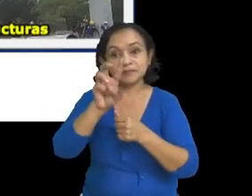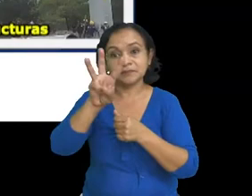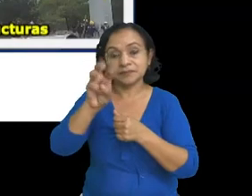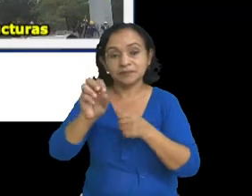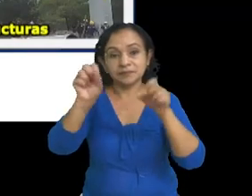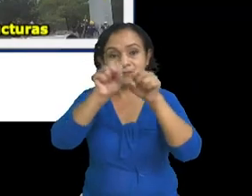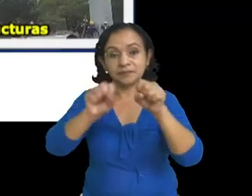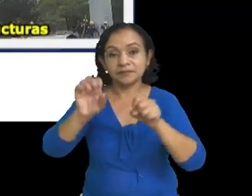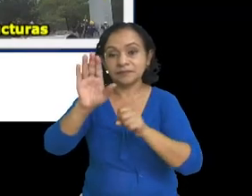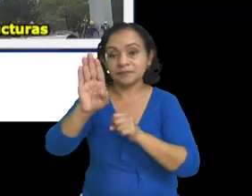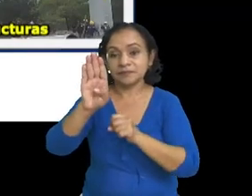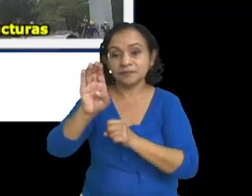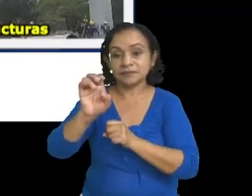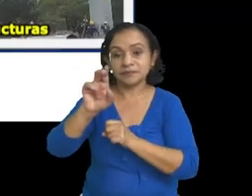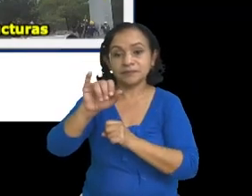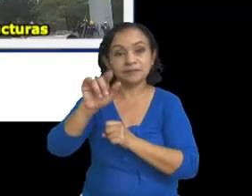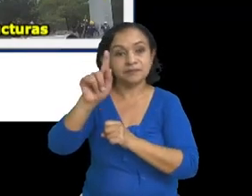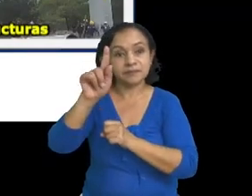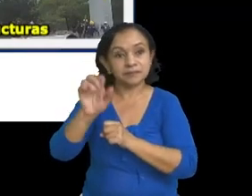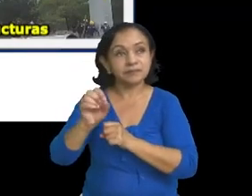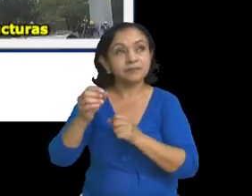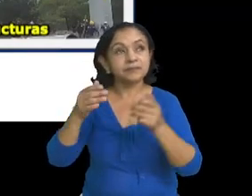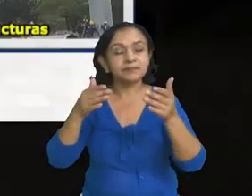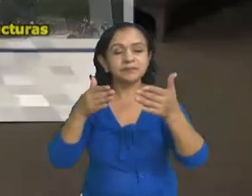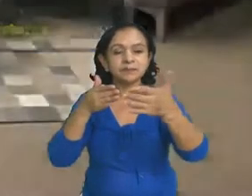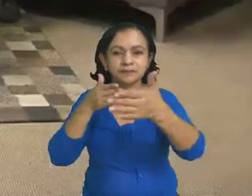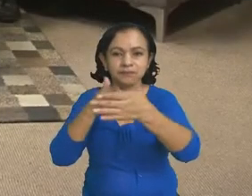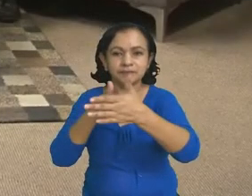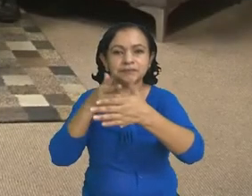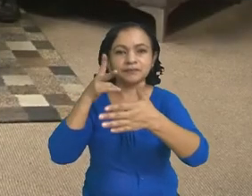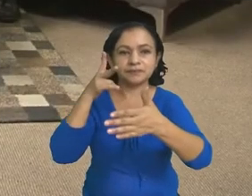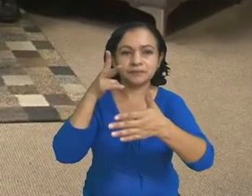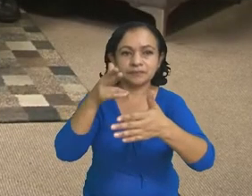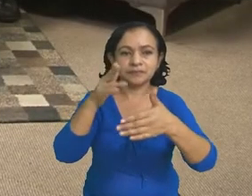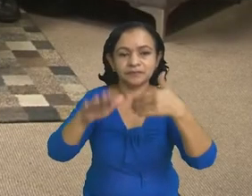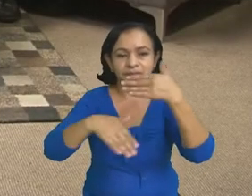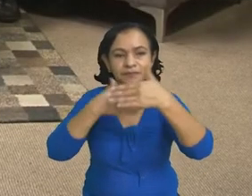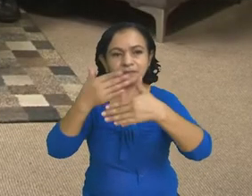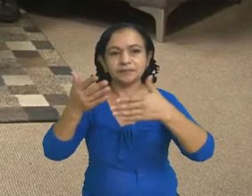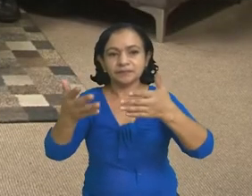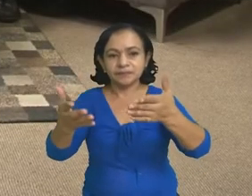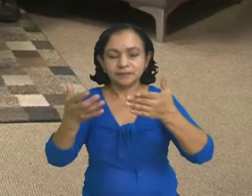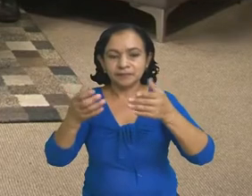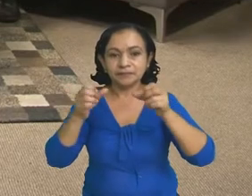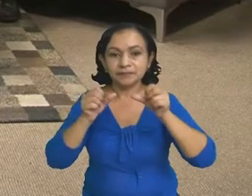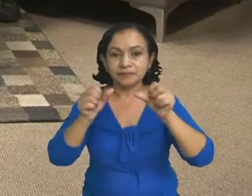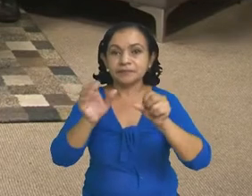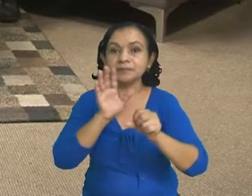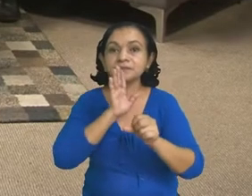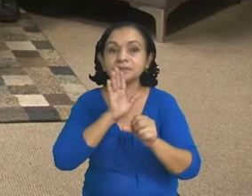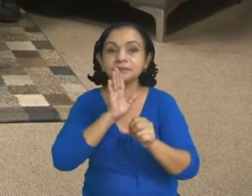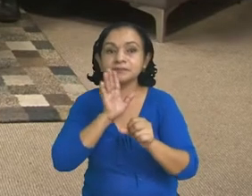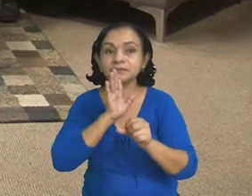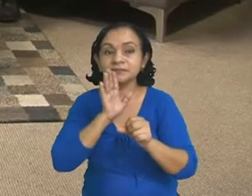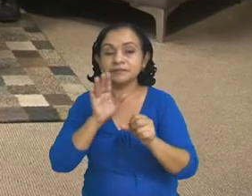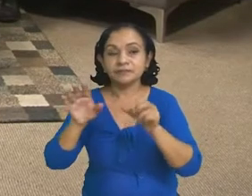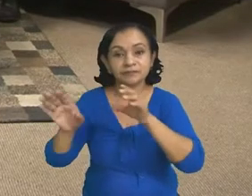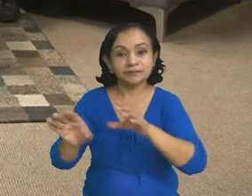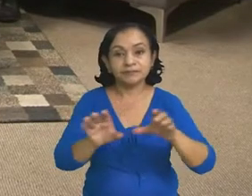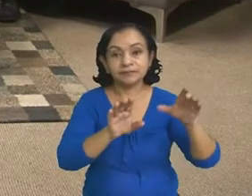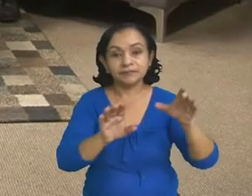San Benito, Terrabona. Ok, compañero, tenemos que hacer una pausa, pero al volver quisiera que continuáramos hablando de esas acciones